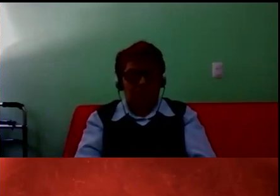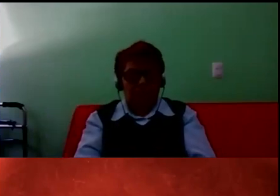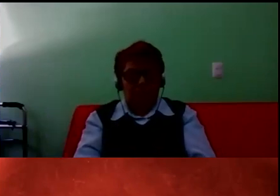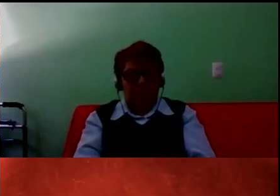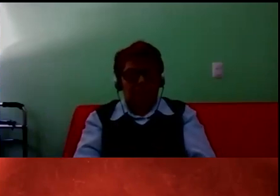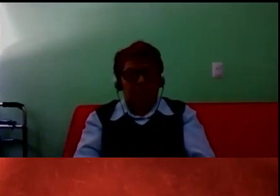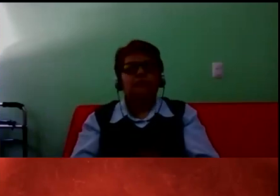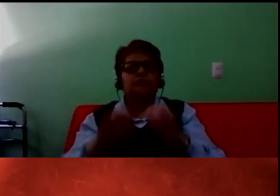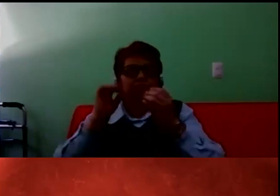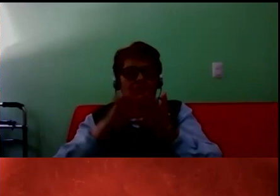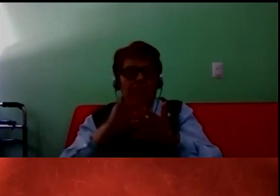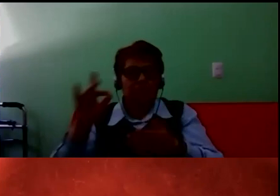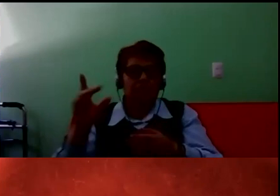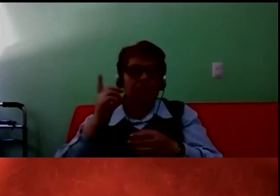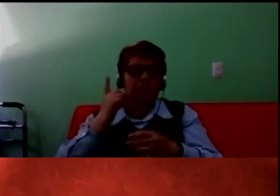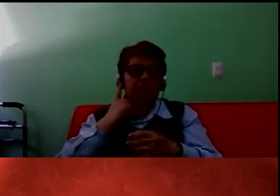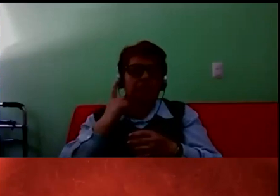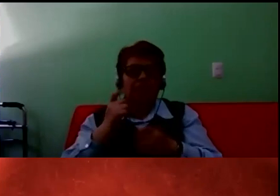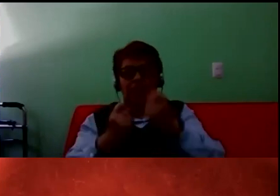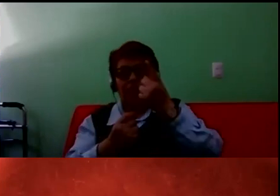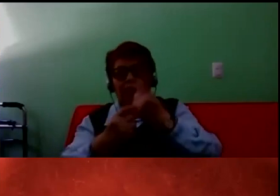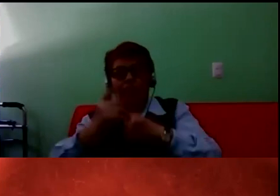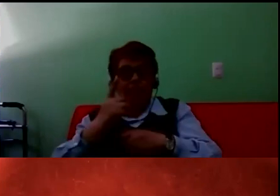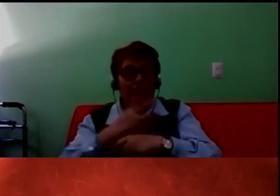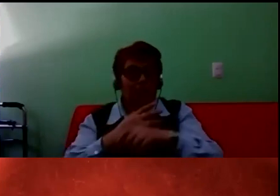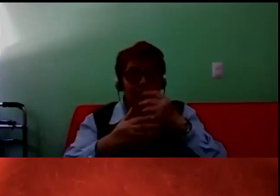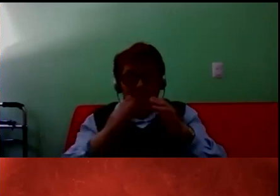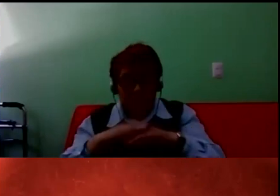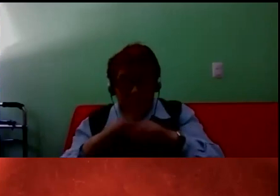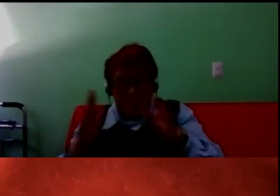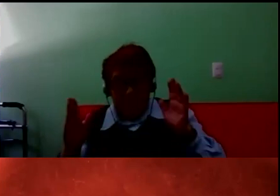Muchas gracias, diputado. ¿Algún otro comentario?